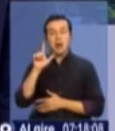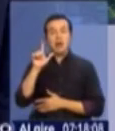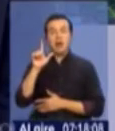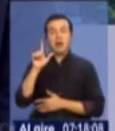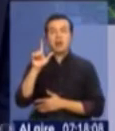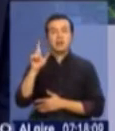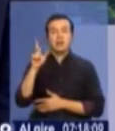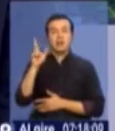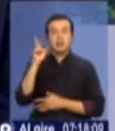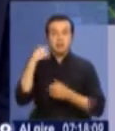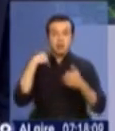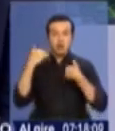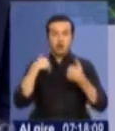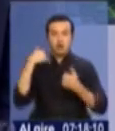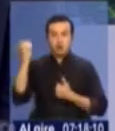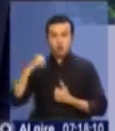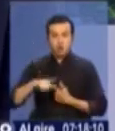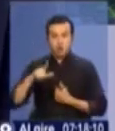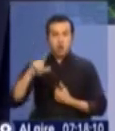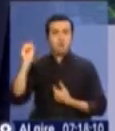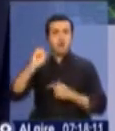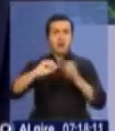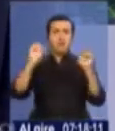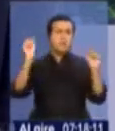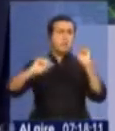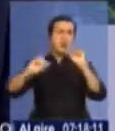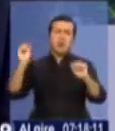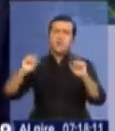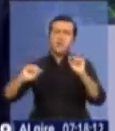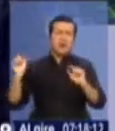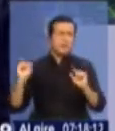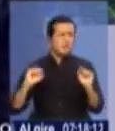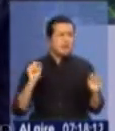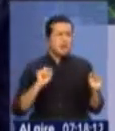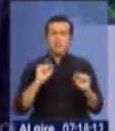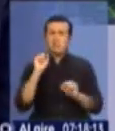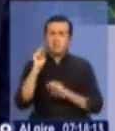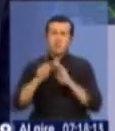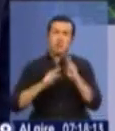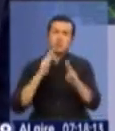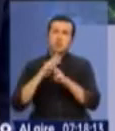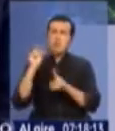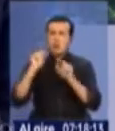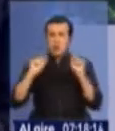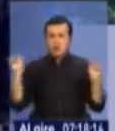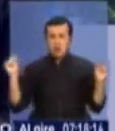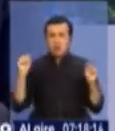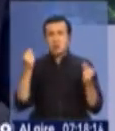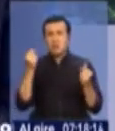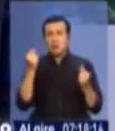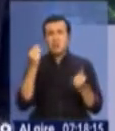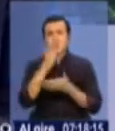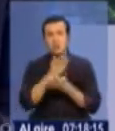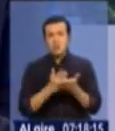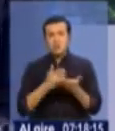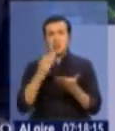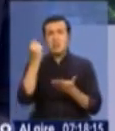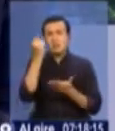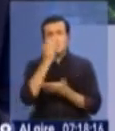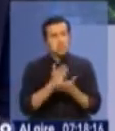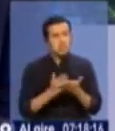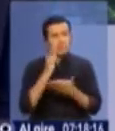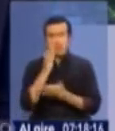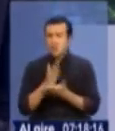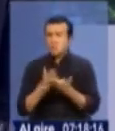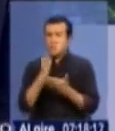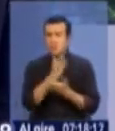realmente al alcance de todos de todo el mundo no con costarán la mitad absolutamente también se